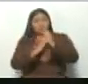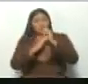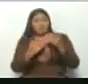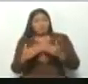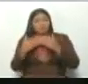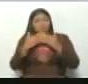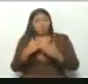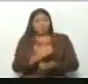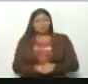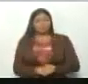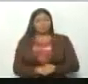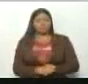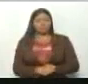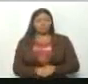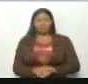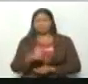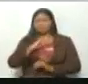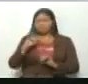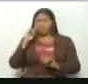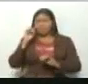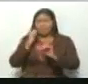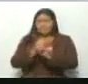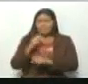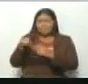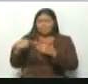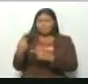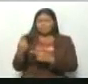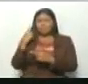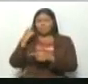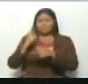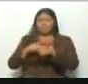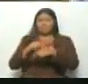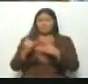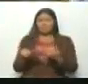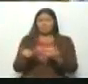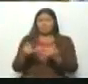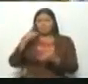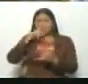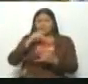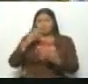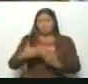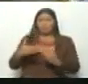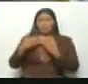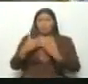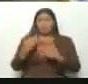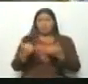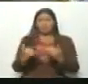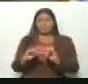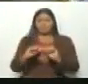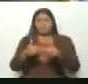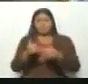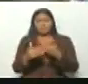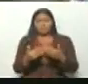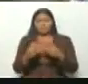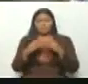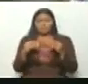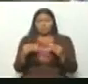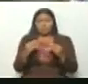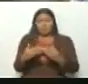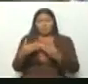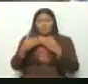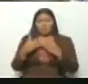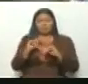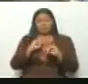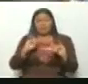de escuela. Ahora, ¿qué se espera tener para el próximo periodo del año escolar, iniciar con todo? Con las